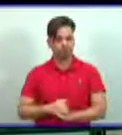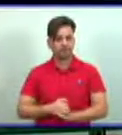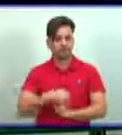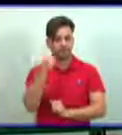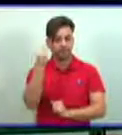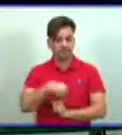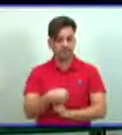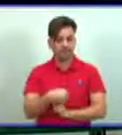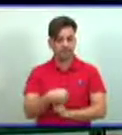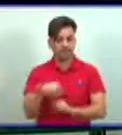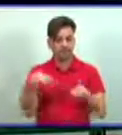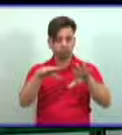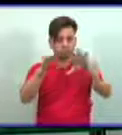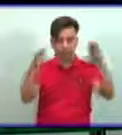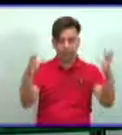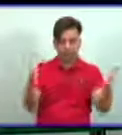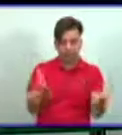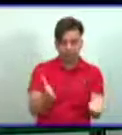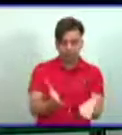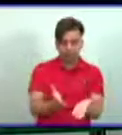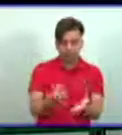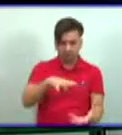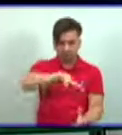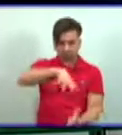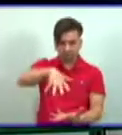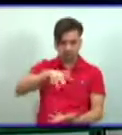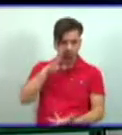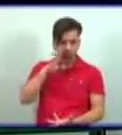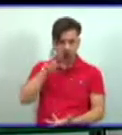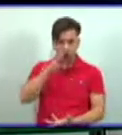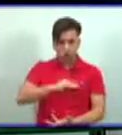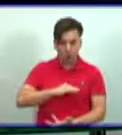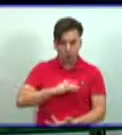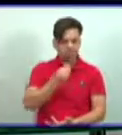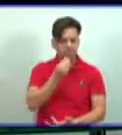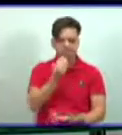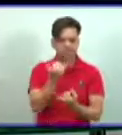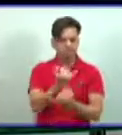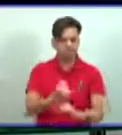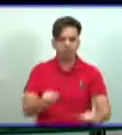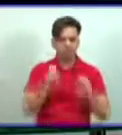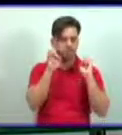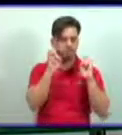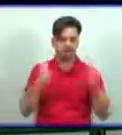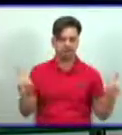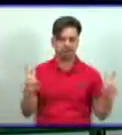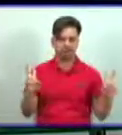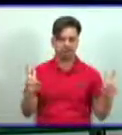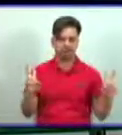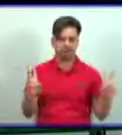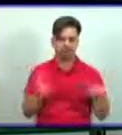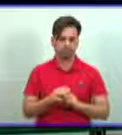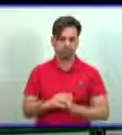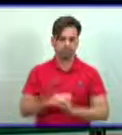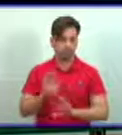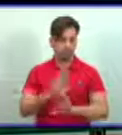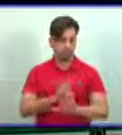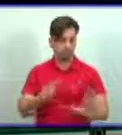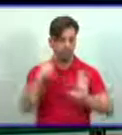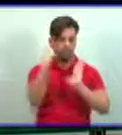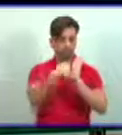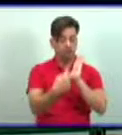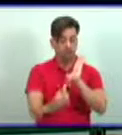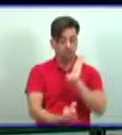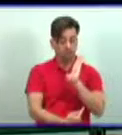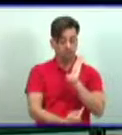no sería posible la vida. Esto ya lo tenemos claro, pues la hemos caracterizado, hemos visto esos elementos que se